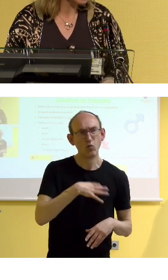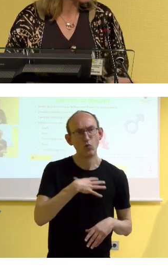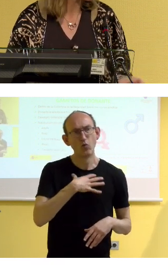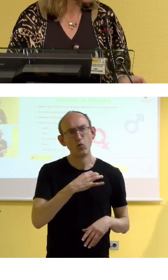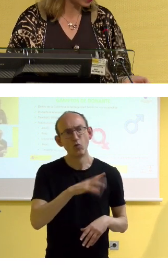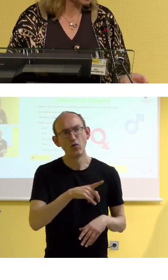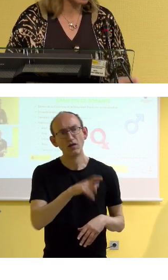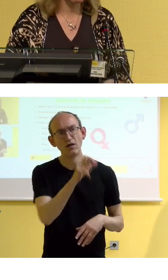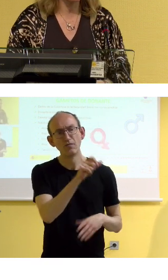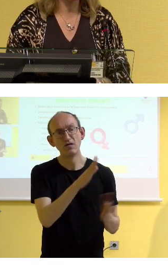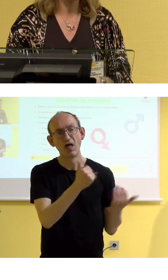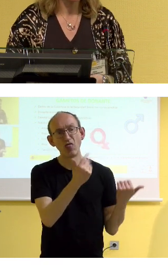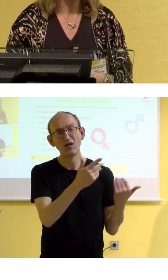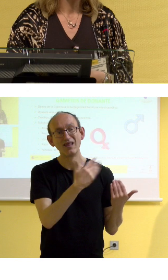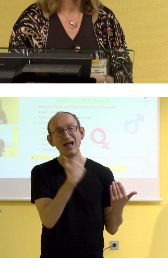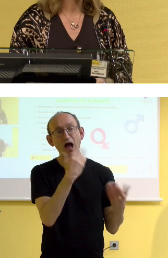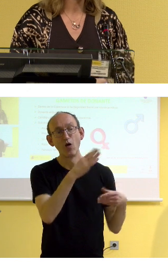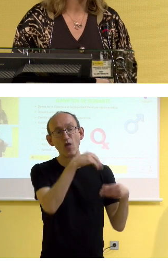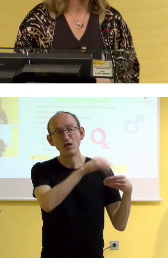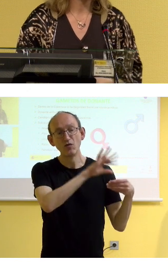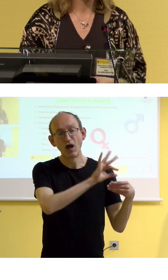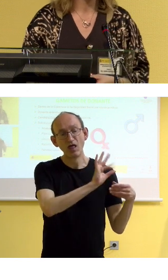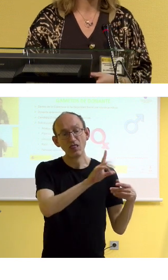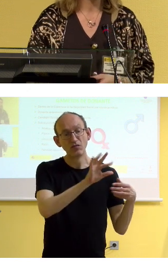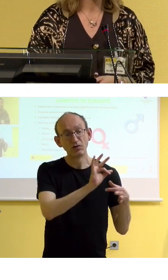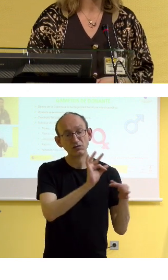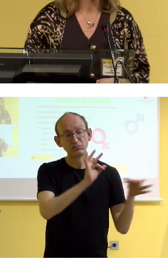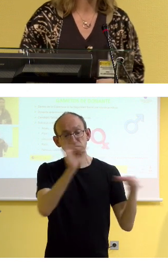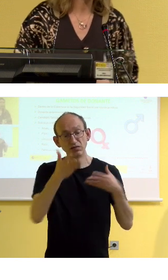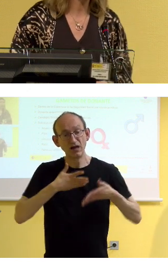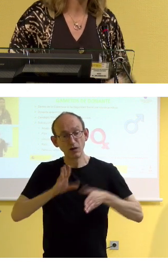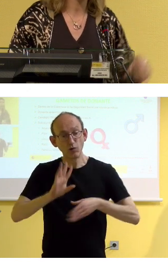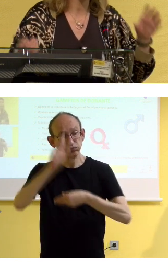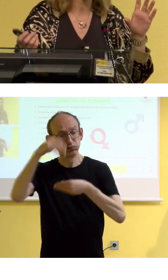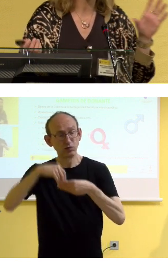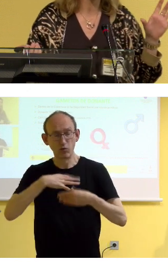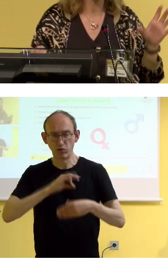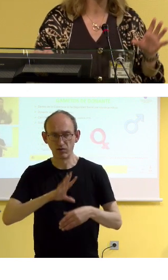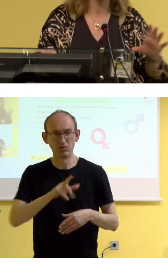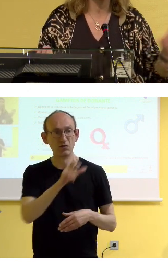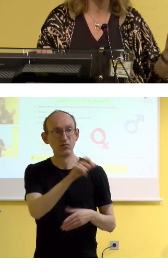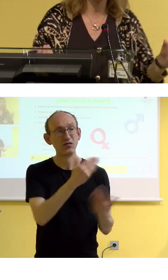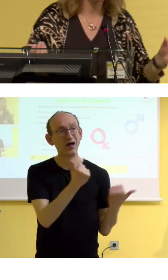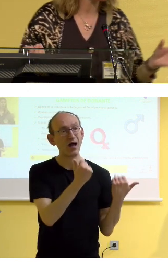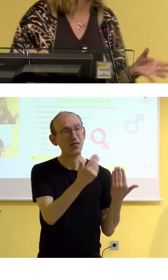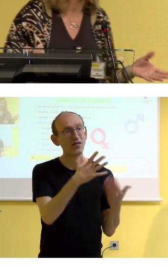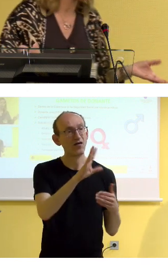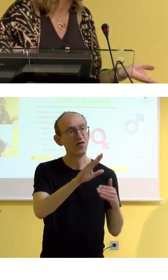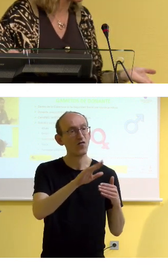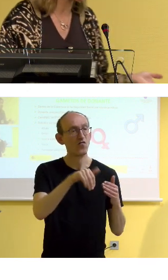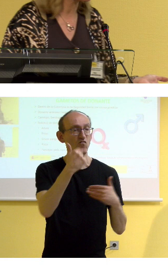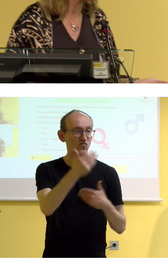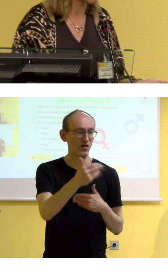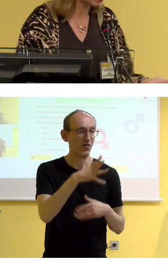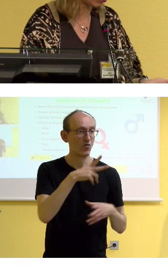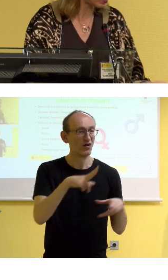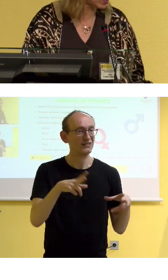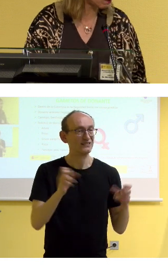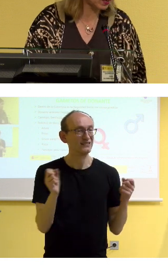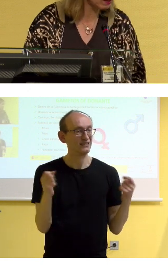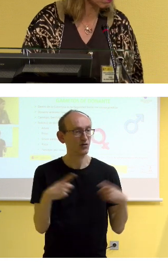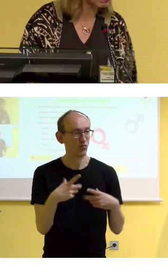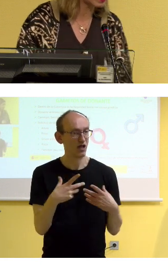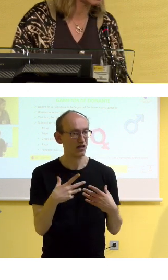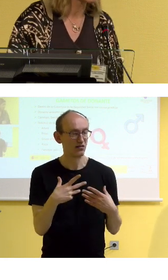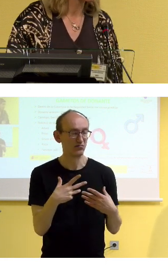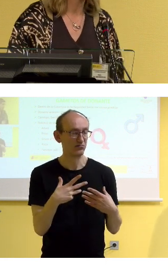tengan esos donantes, ¿vale? Nosotros, para solicitar el donante, se trabaja con un banco externo. En la Seguridad Social no hay donantes porque no se les